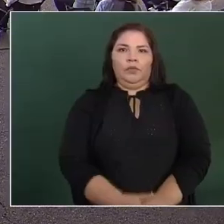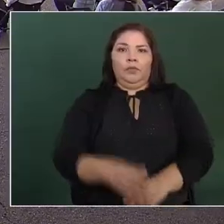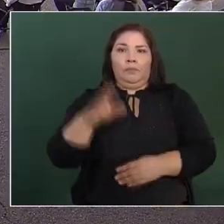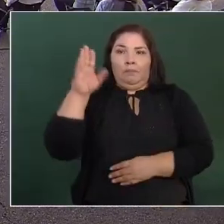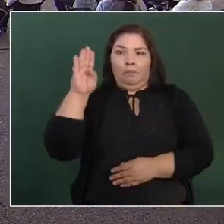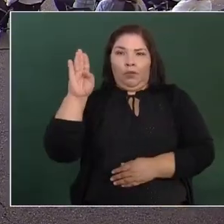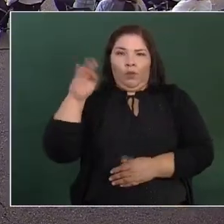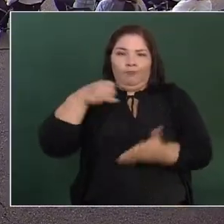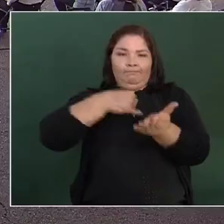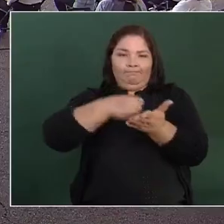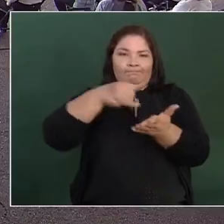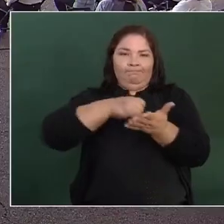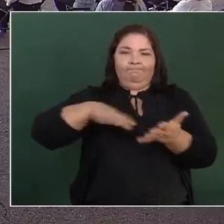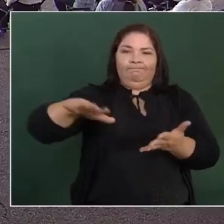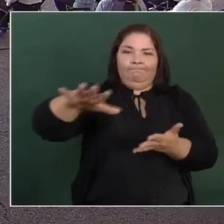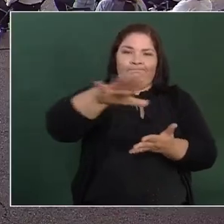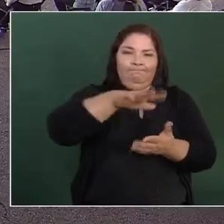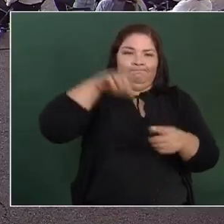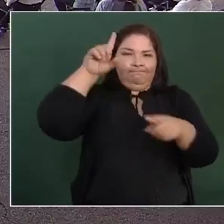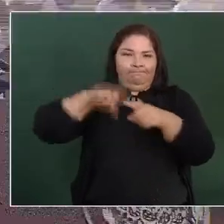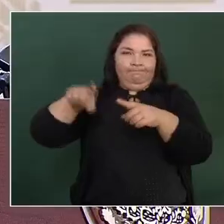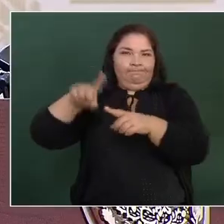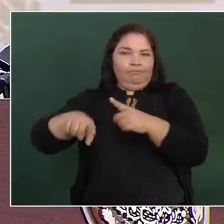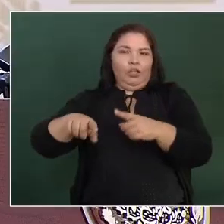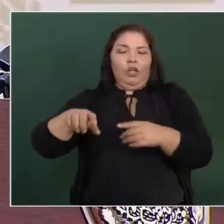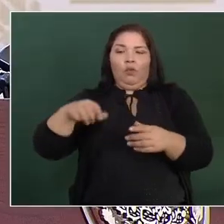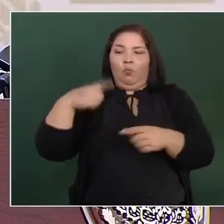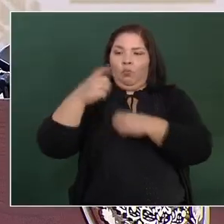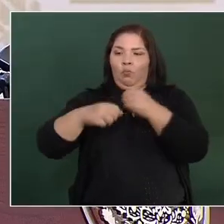1.235 plantíos, y en lo que va del año,